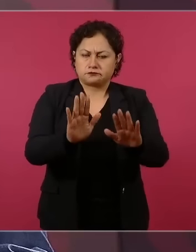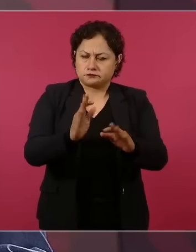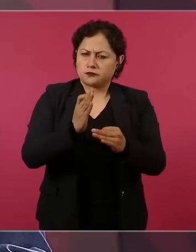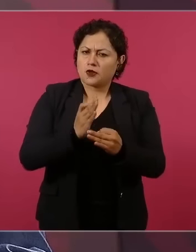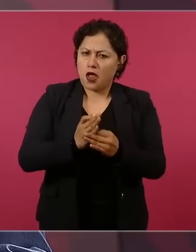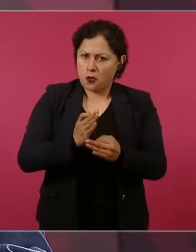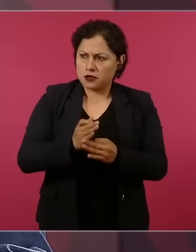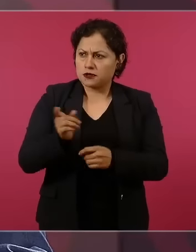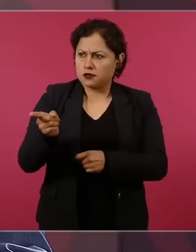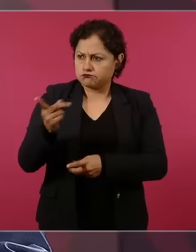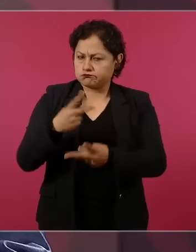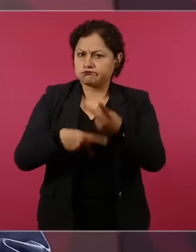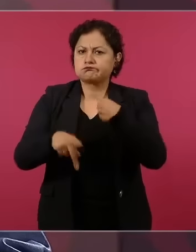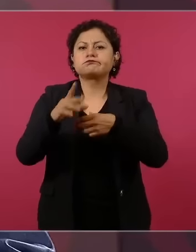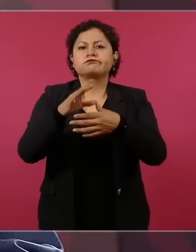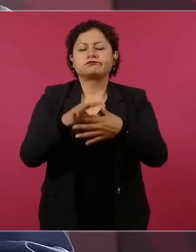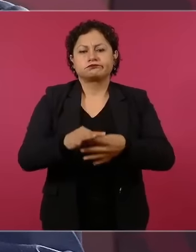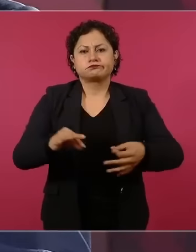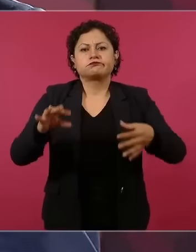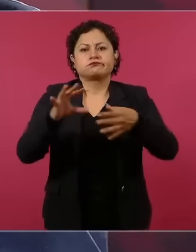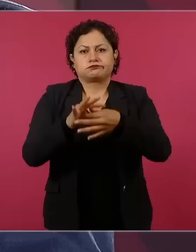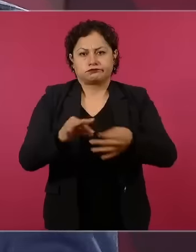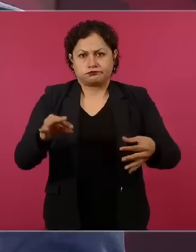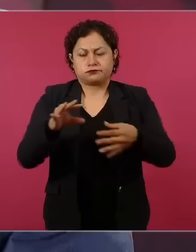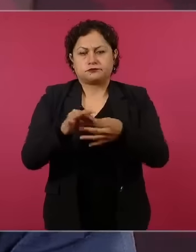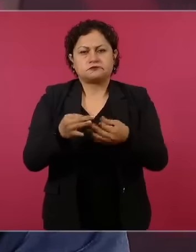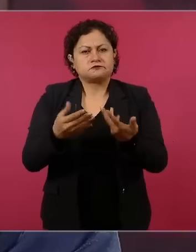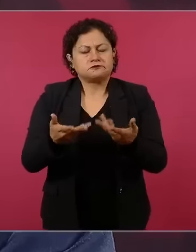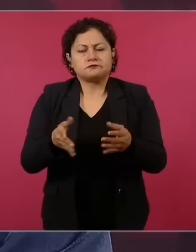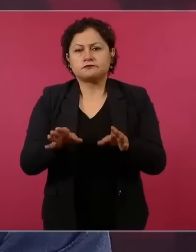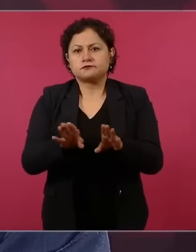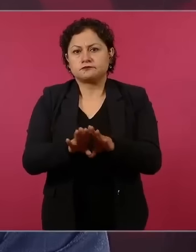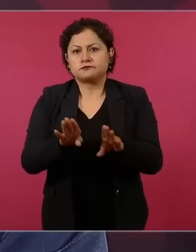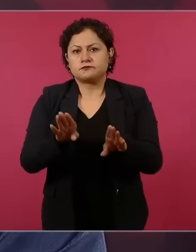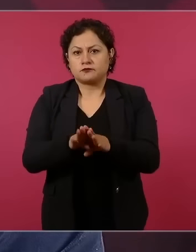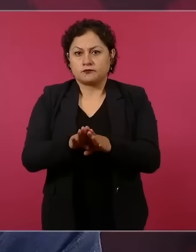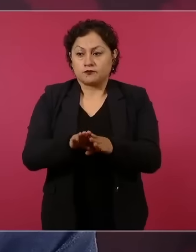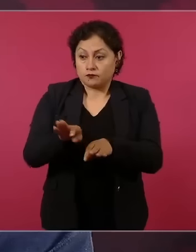iban a recibir del 30%